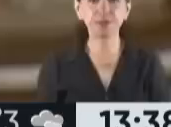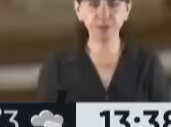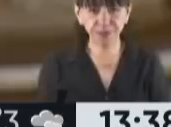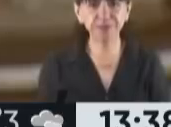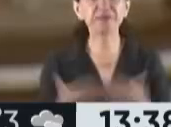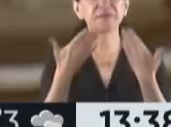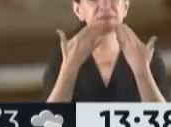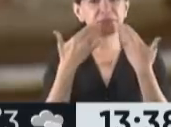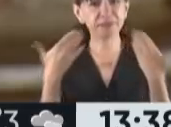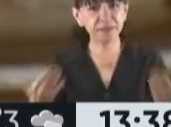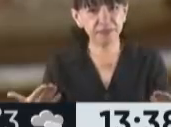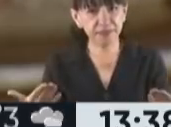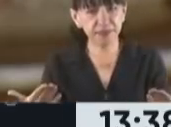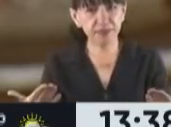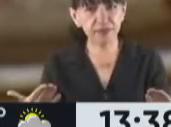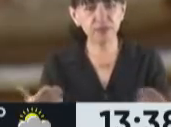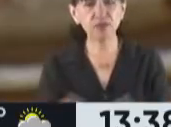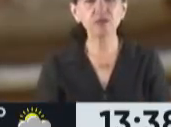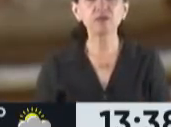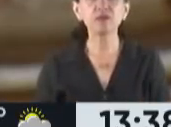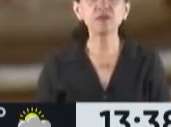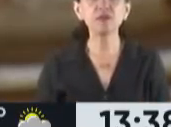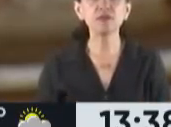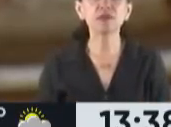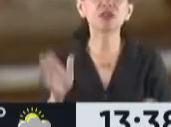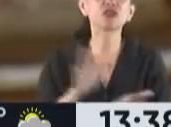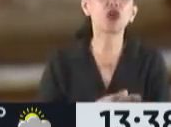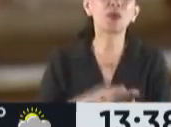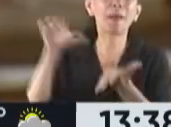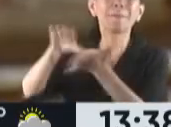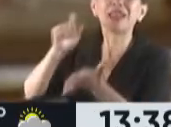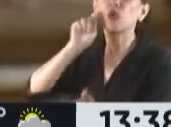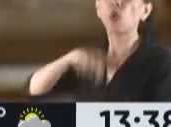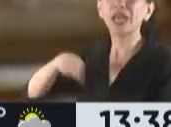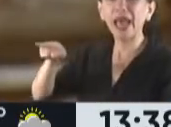Muchas gracias. En lo que se refiere a Ucrania,